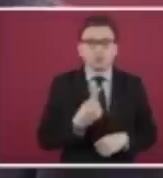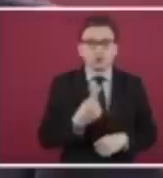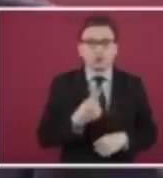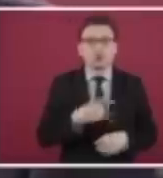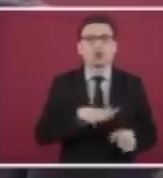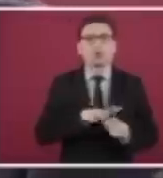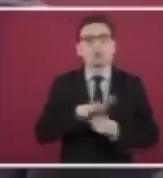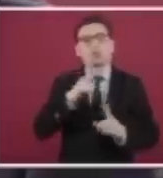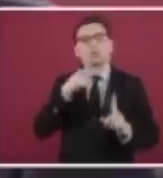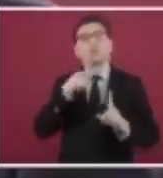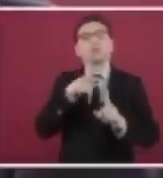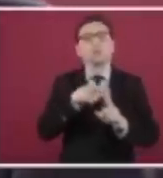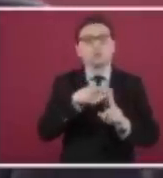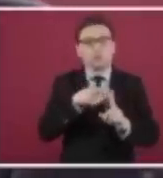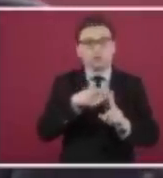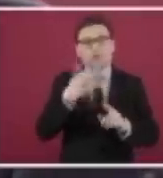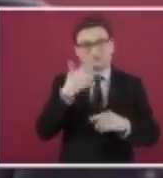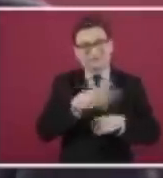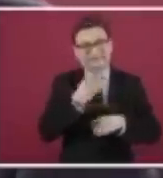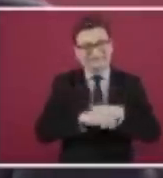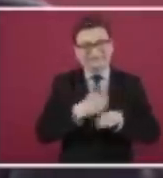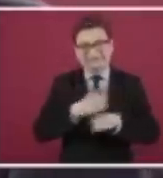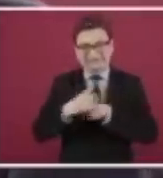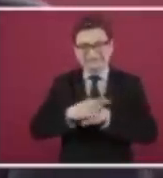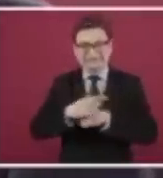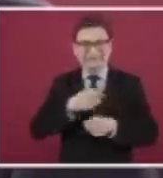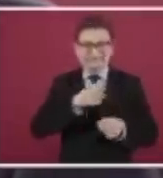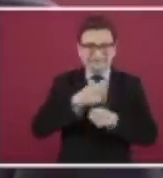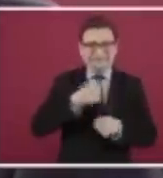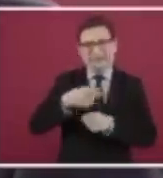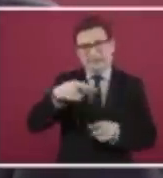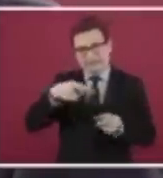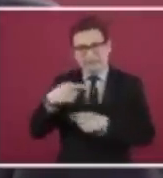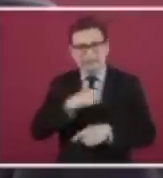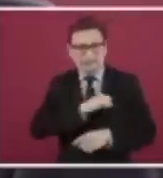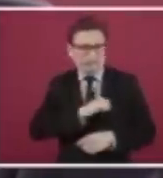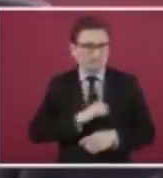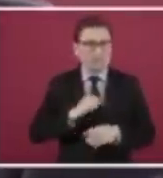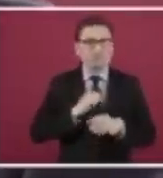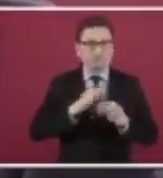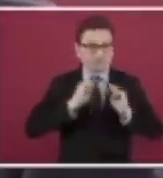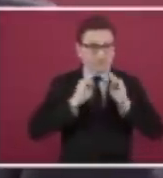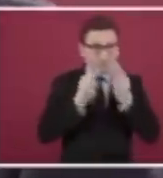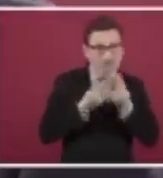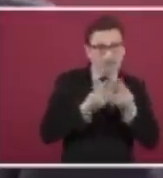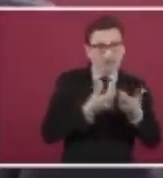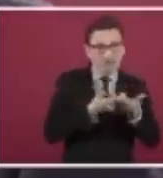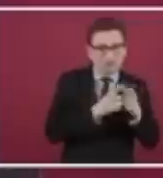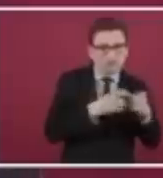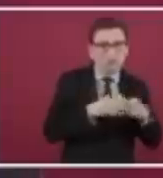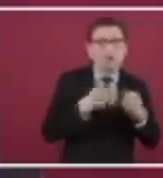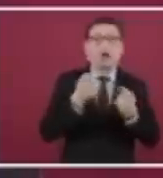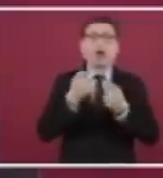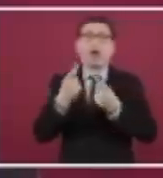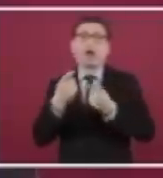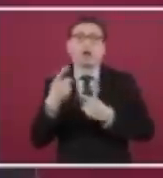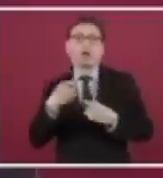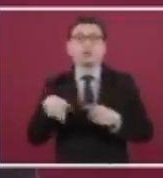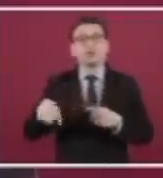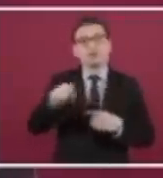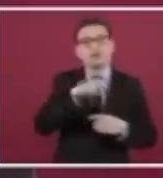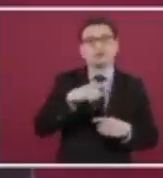combatir la delincuencia organizada, la delincuencia de cuello blanco, es decir, la